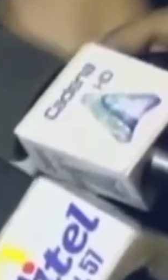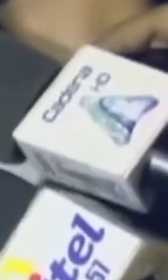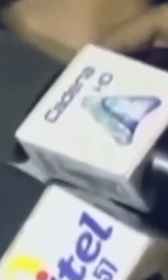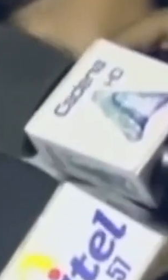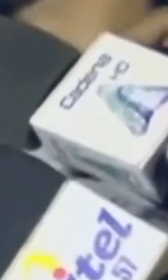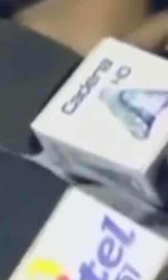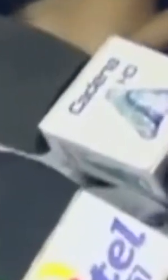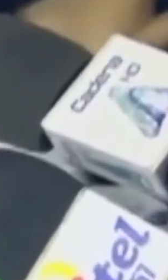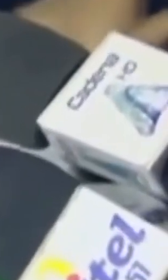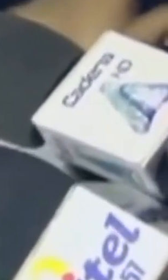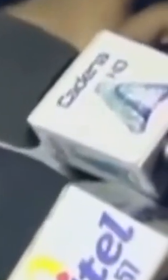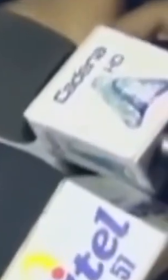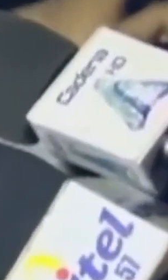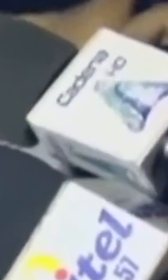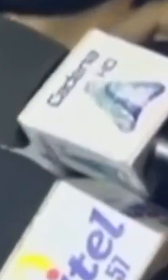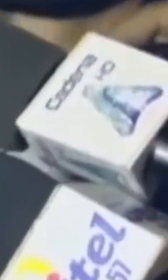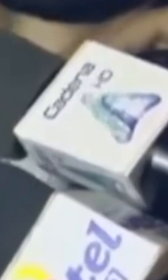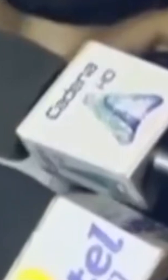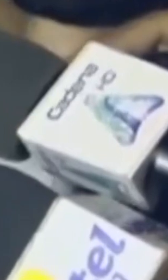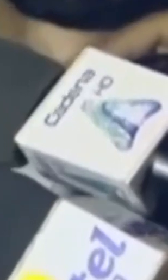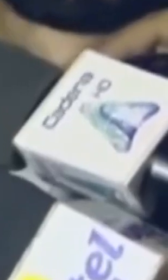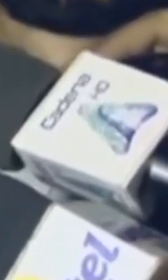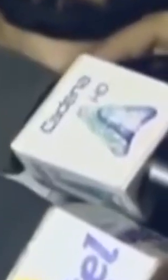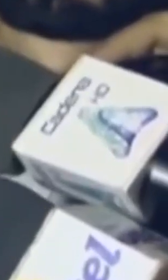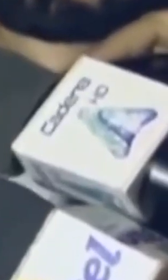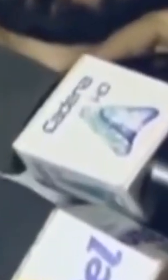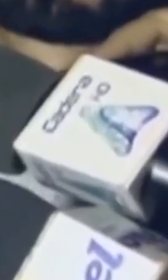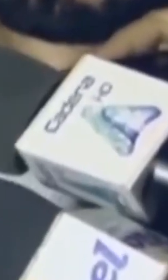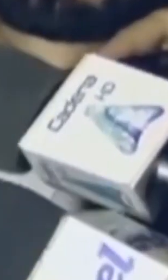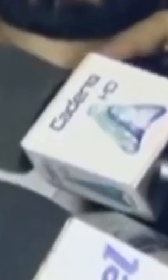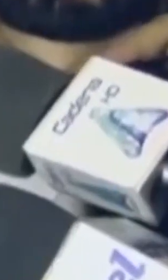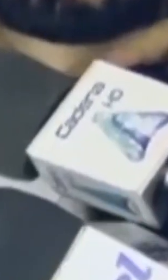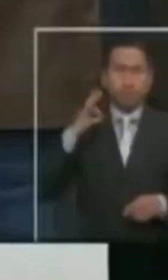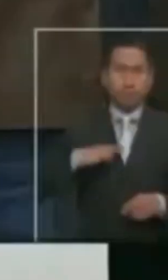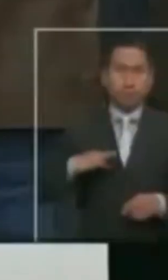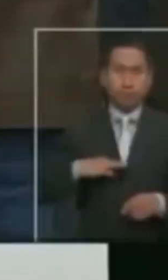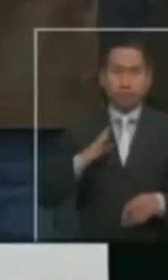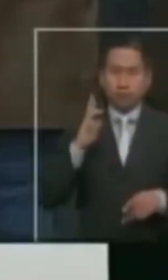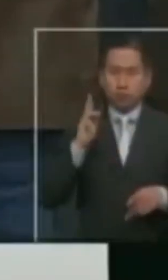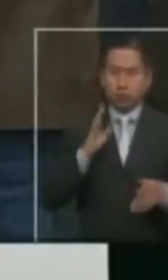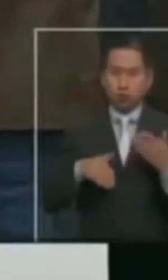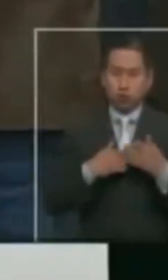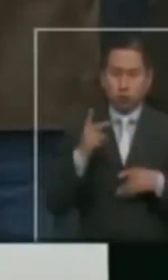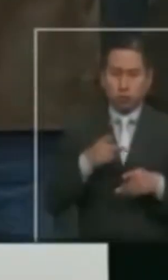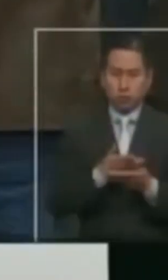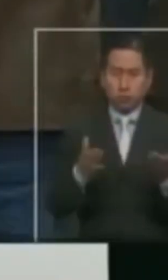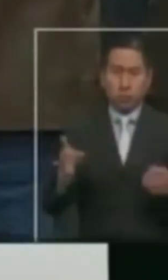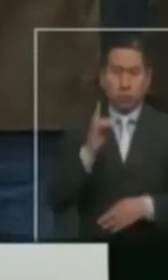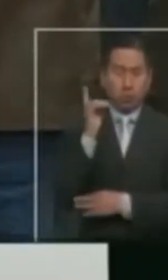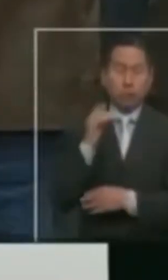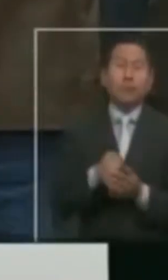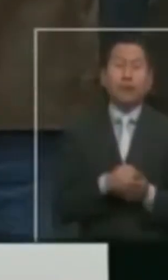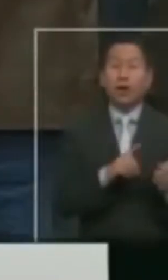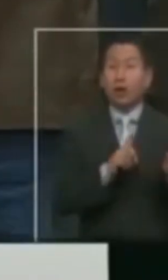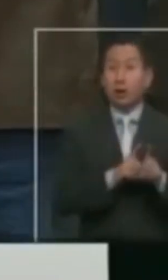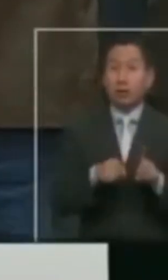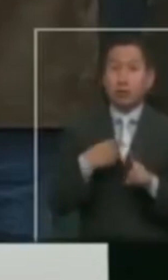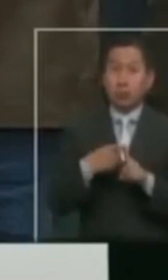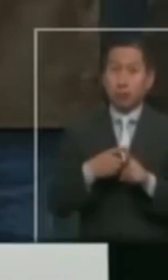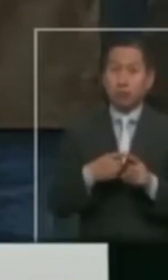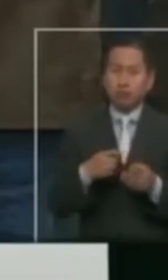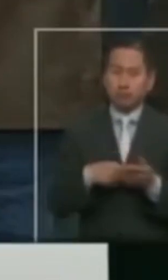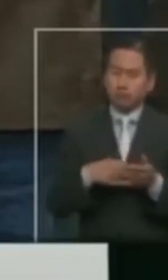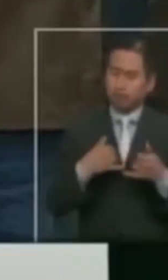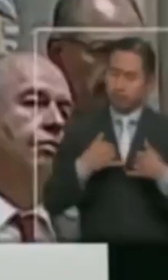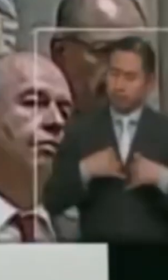que viene generando el cambio que esperamos para este próximo proceso, y como ella bien lo dijo, no sería ético que ella vaya, pero no porque alguien